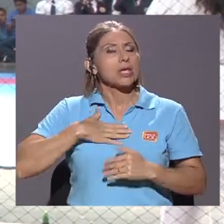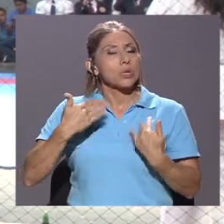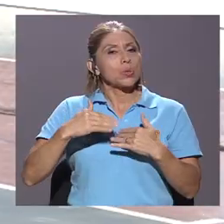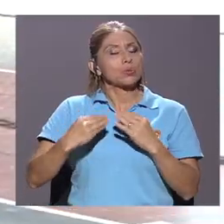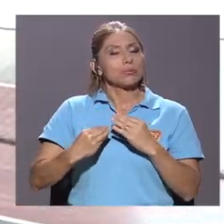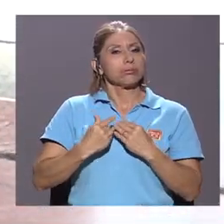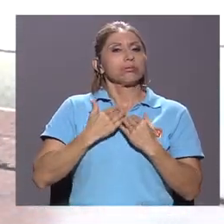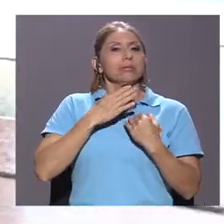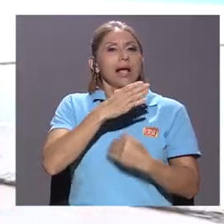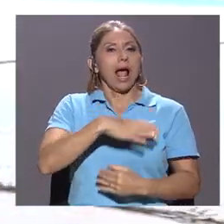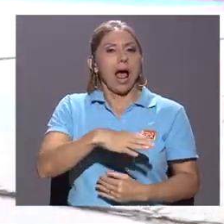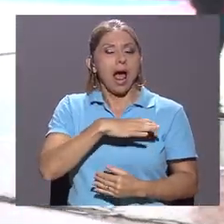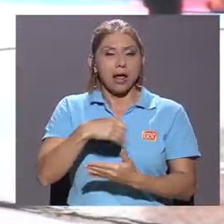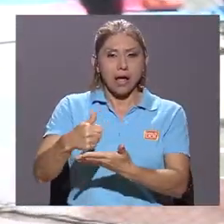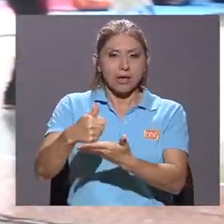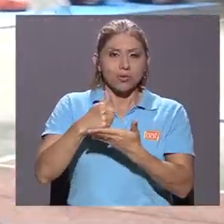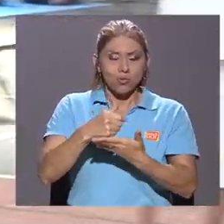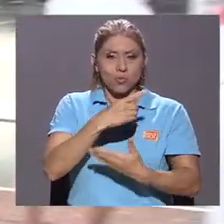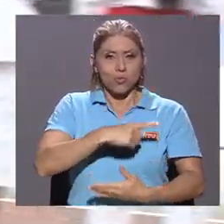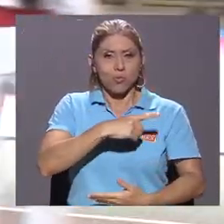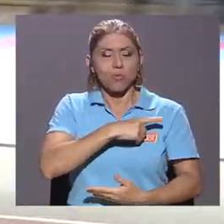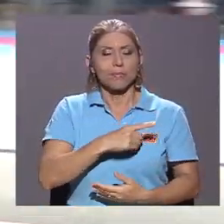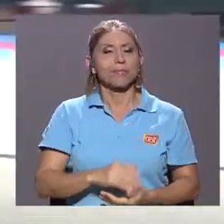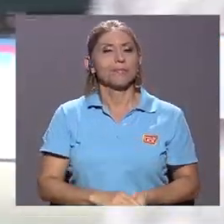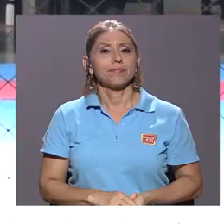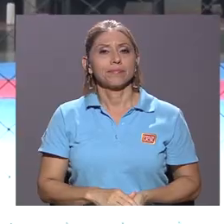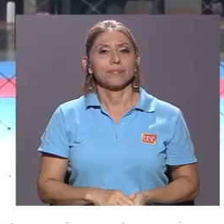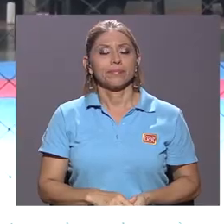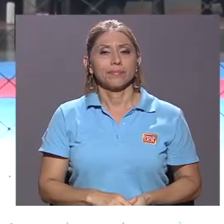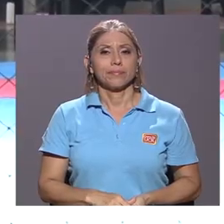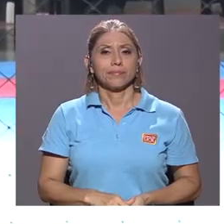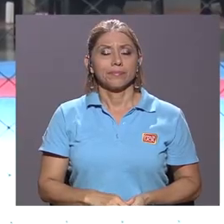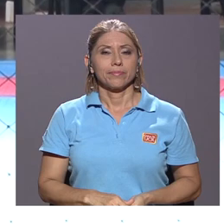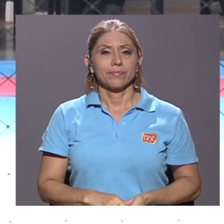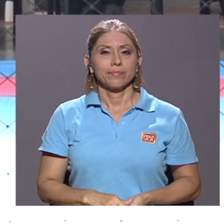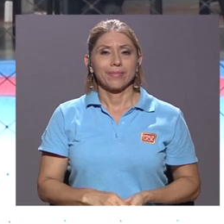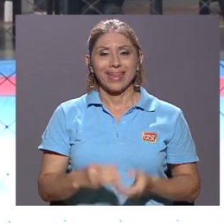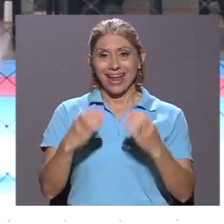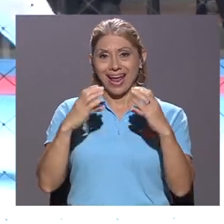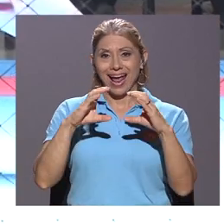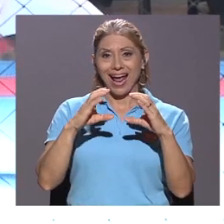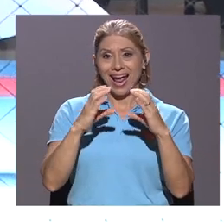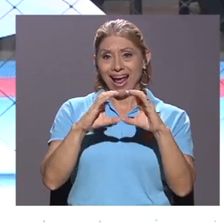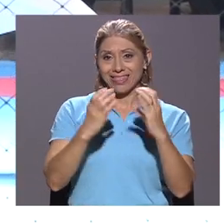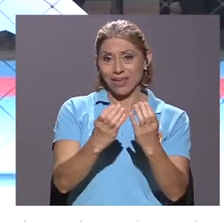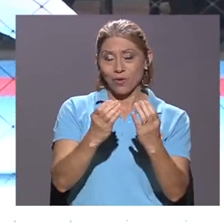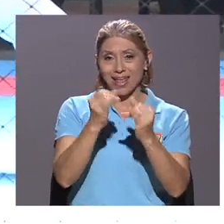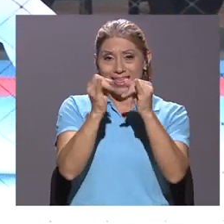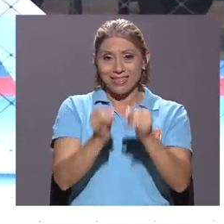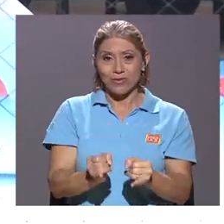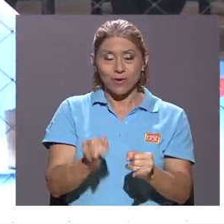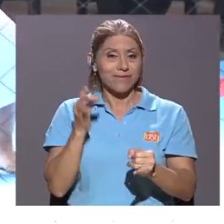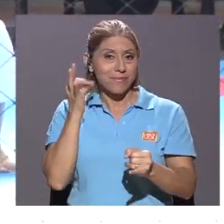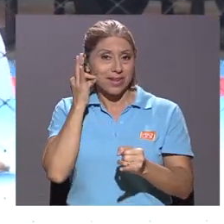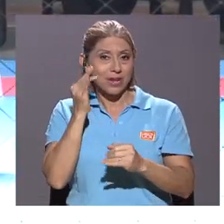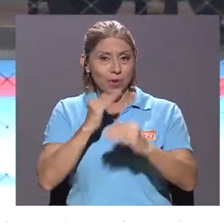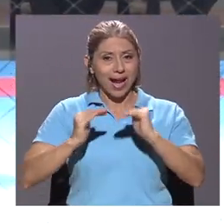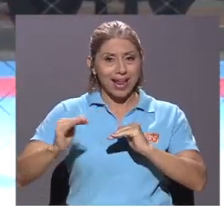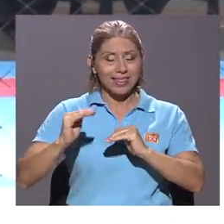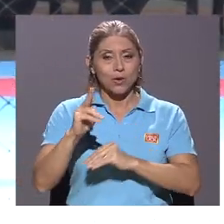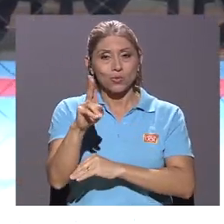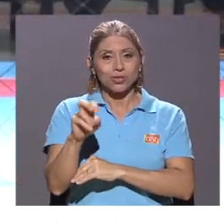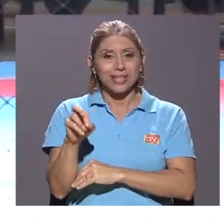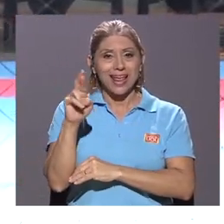nivel disciplinado y disciplinario en la categoría individual femenino de karate la ugr alcanzó